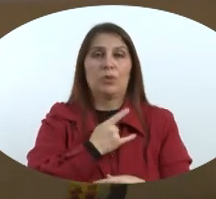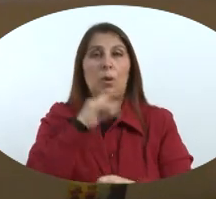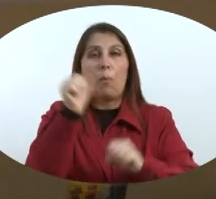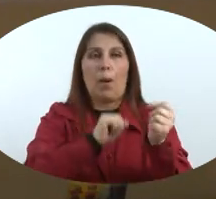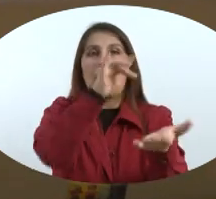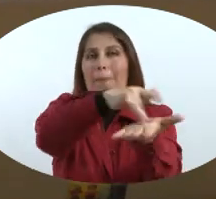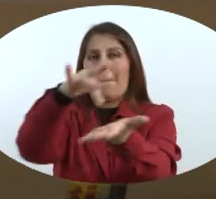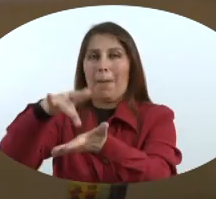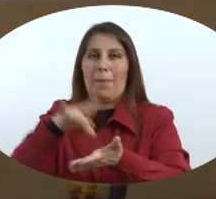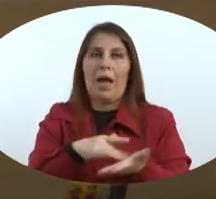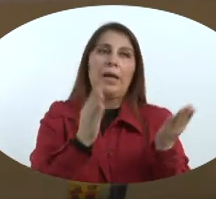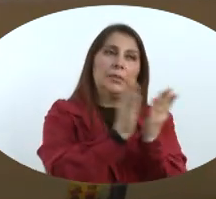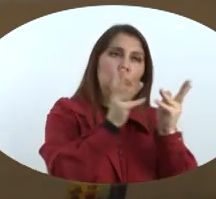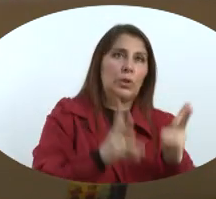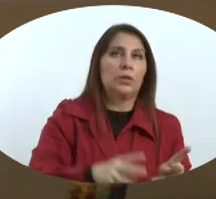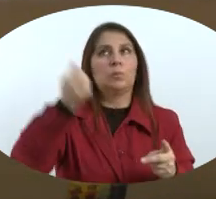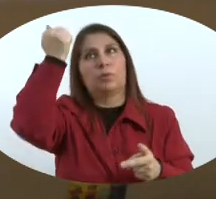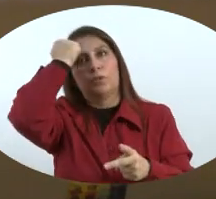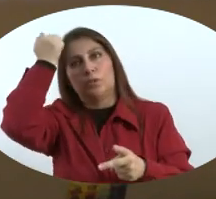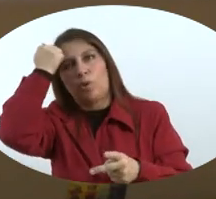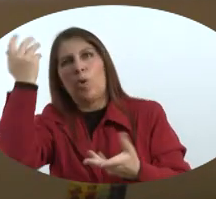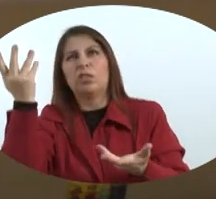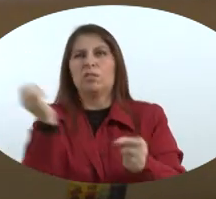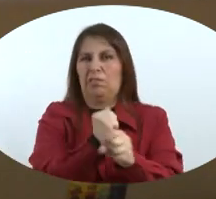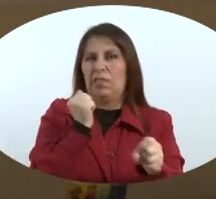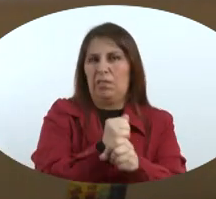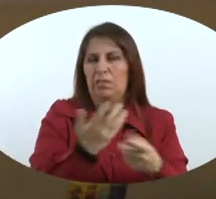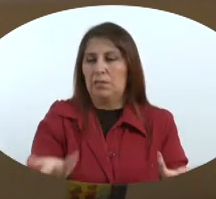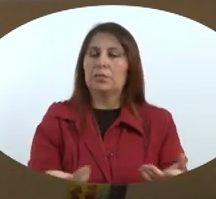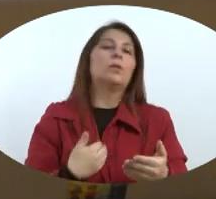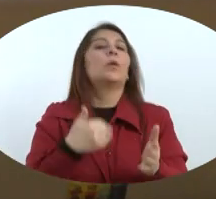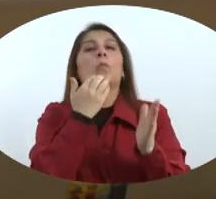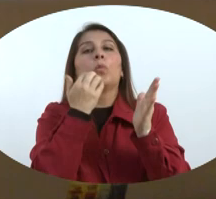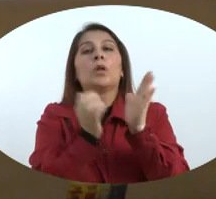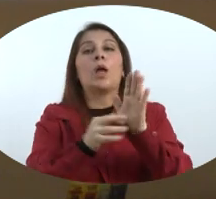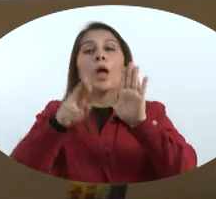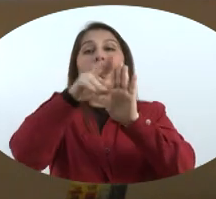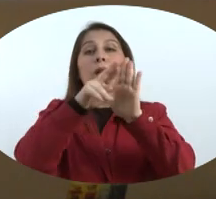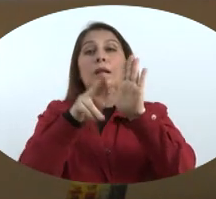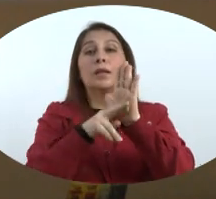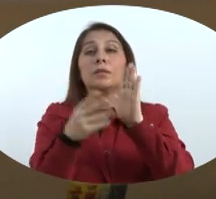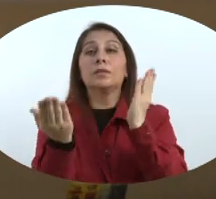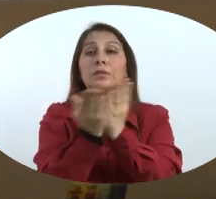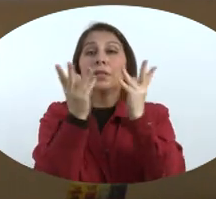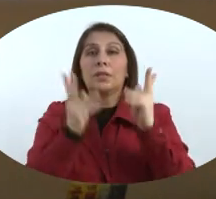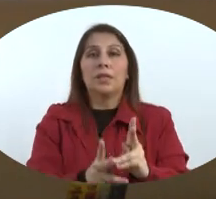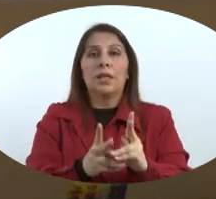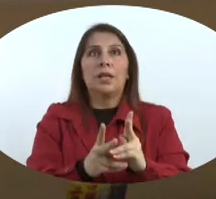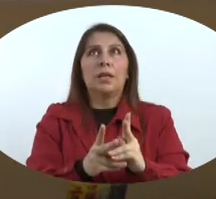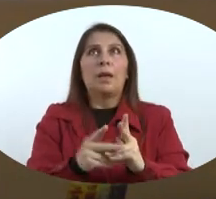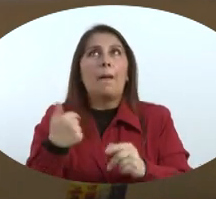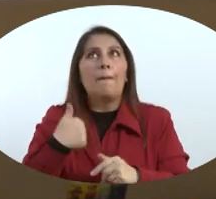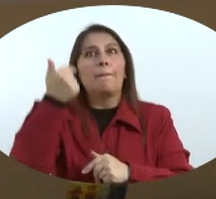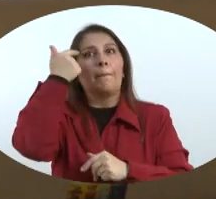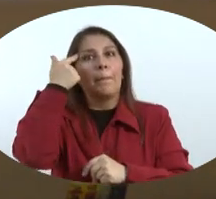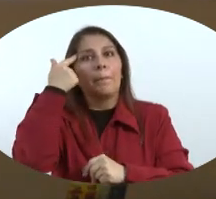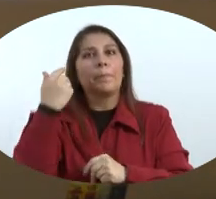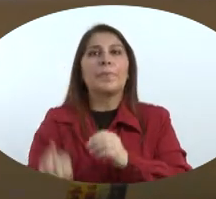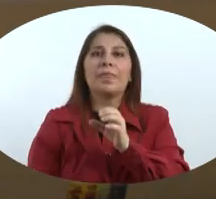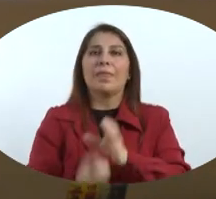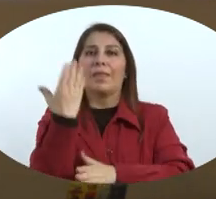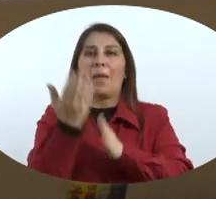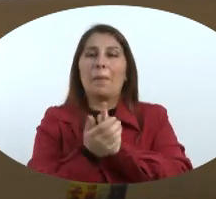esto tiene que ver con por ejemplo para el tema del reglamento estudiantil crear una metodología de construcción unitaria